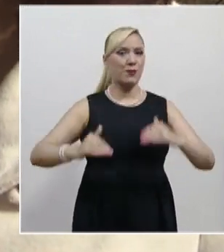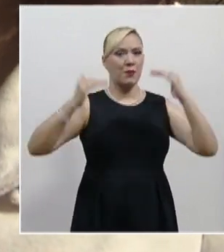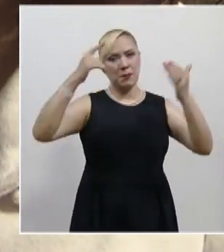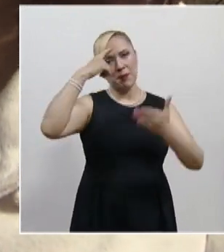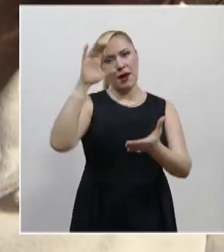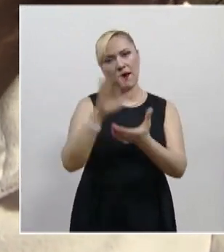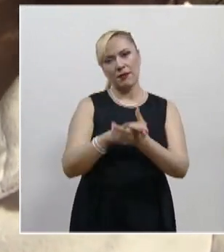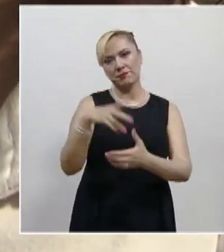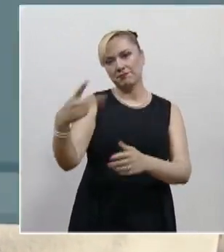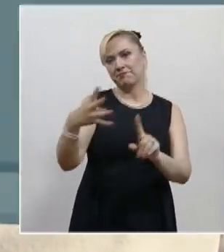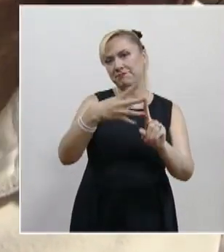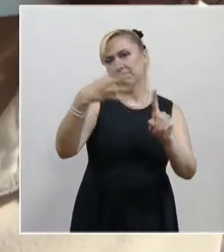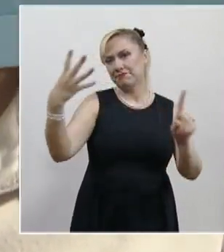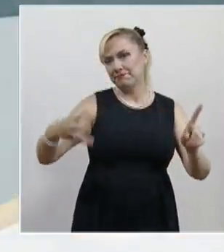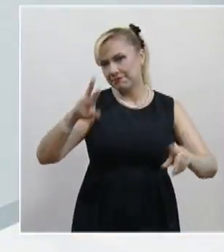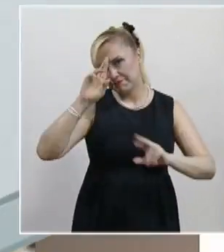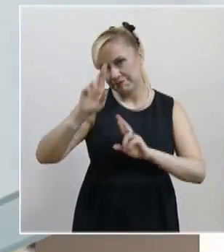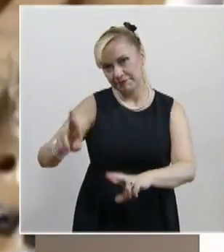igualitario.